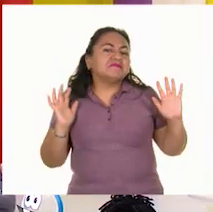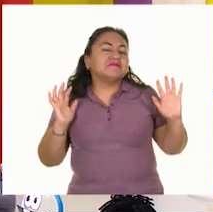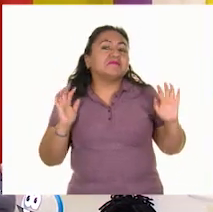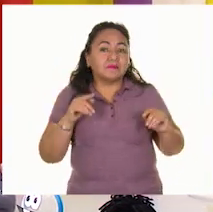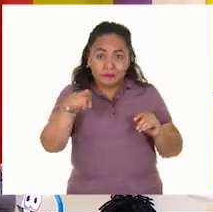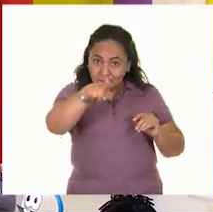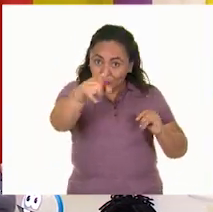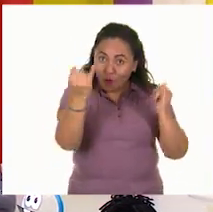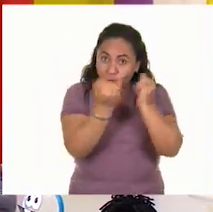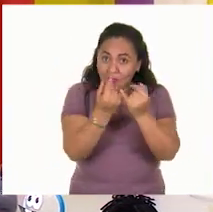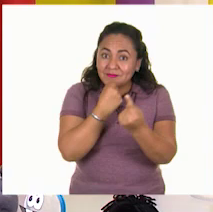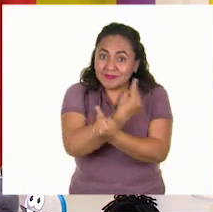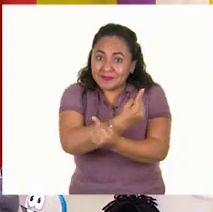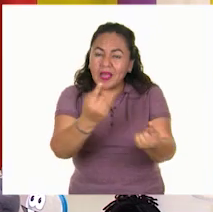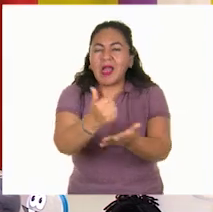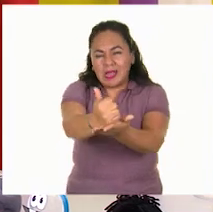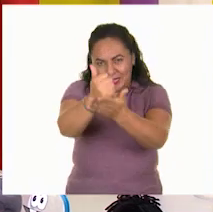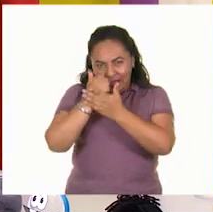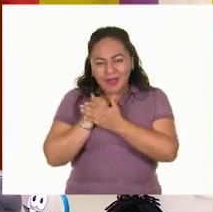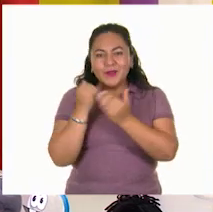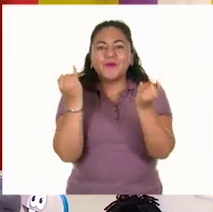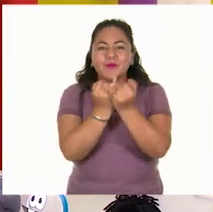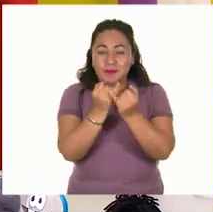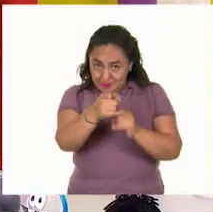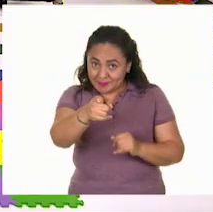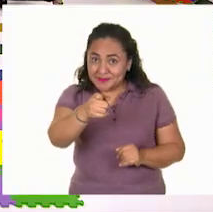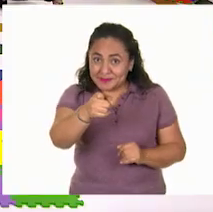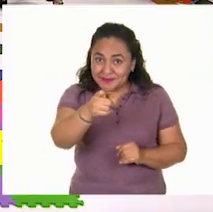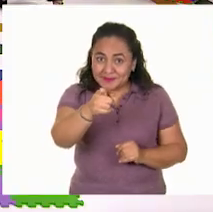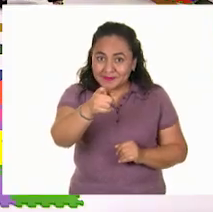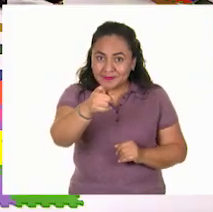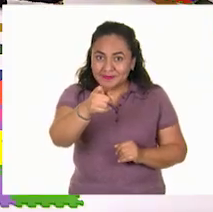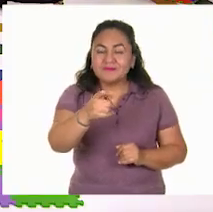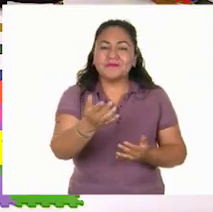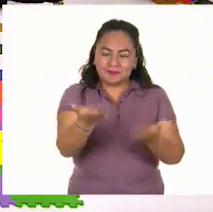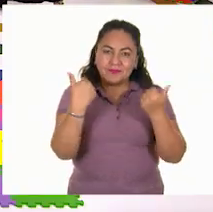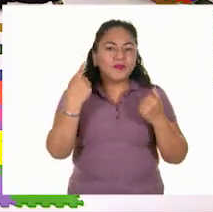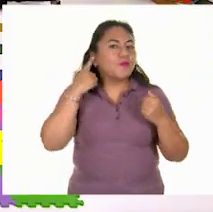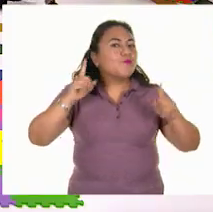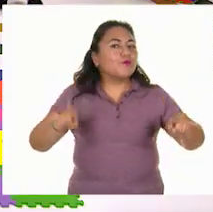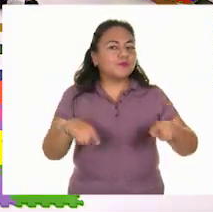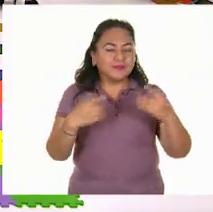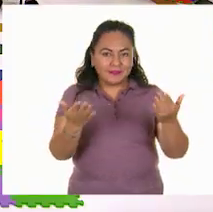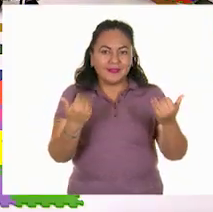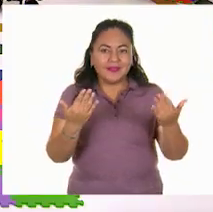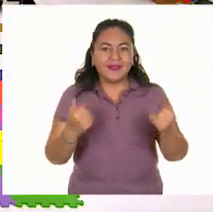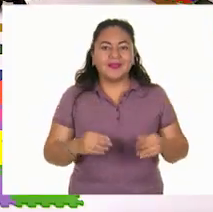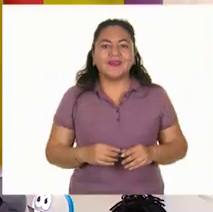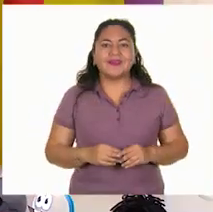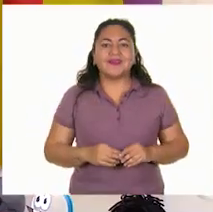niñas y niños allá en casa, ayúdenos también, por favor. ¿Les parece? Venga, muchas música. Gracias.